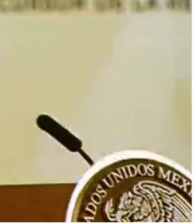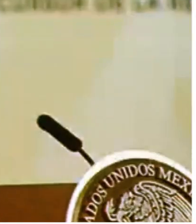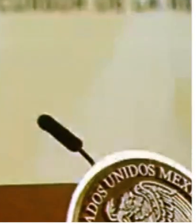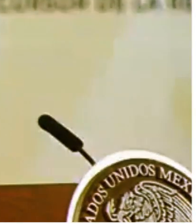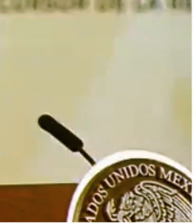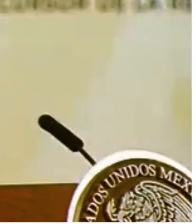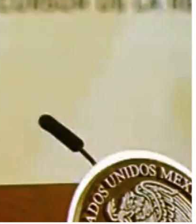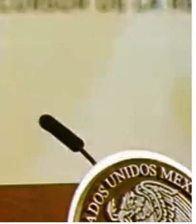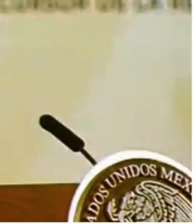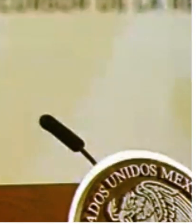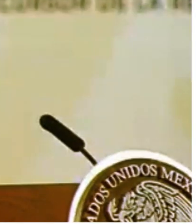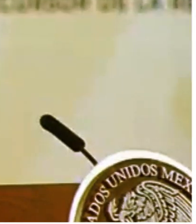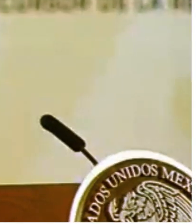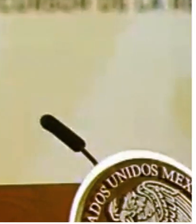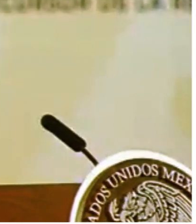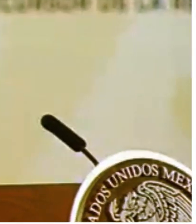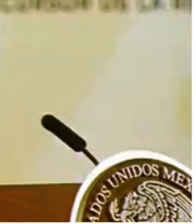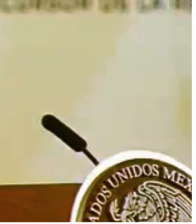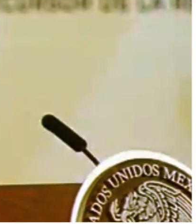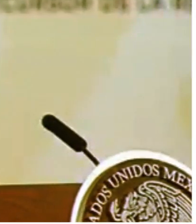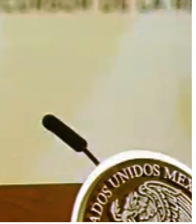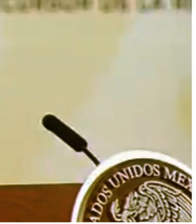resuelven ellos lo que les importa